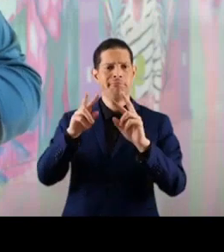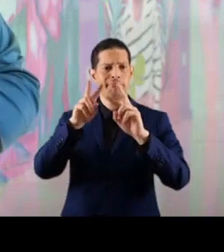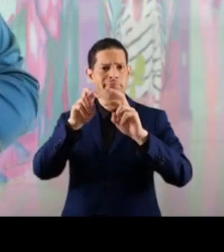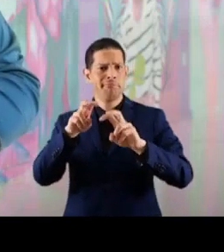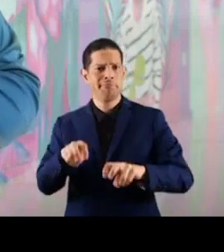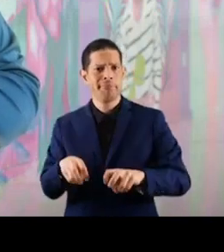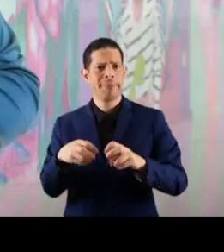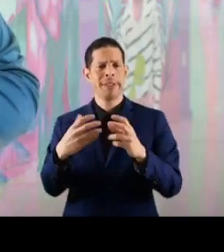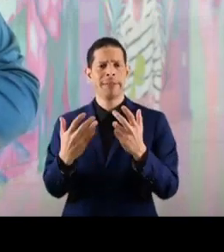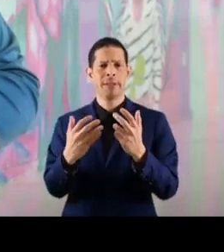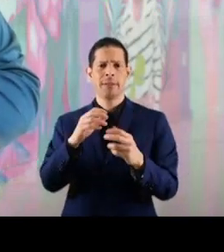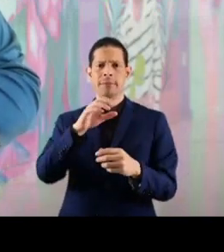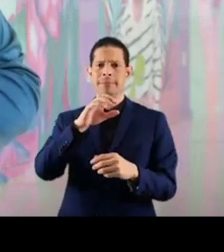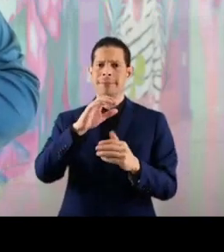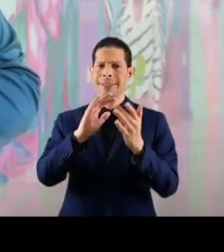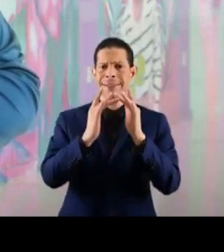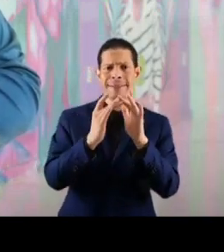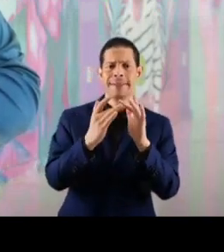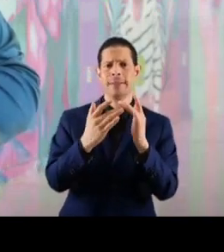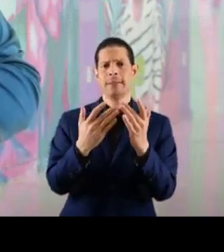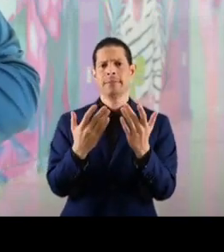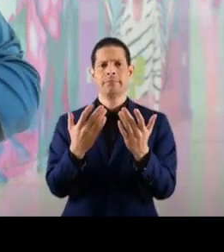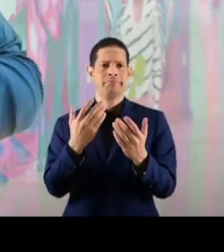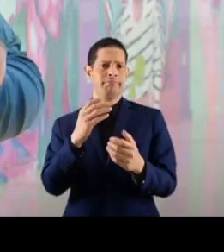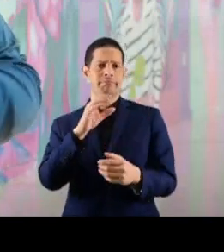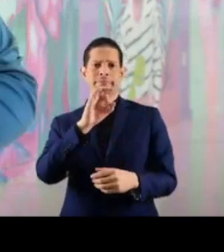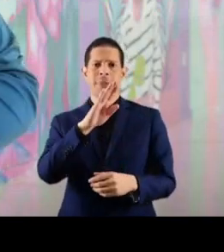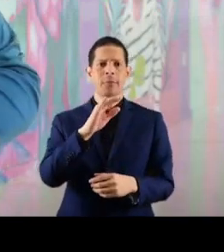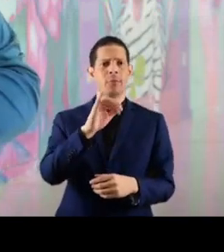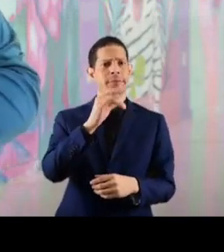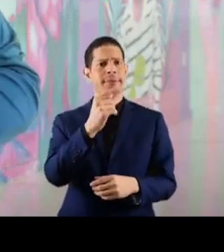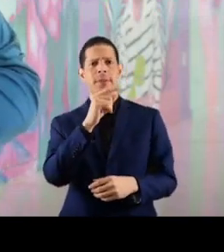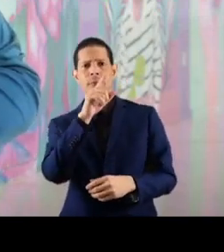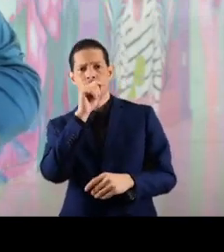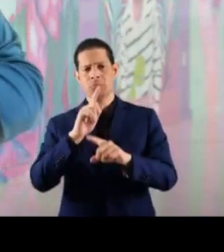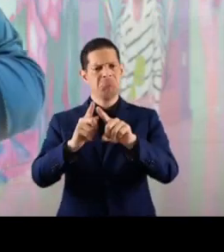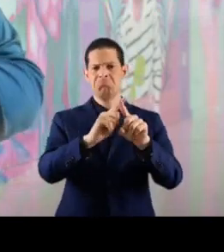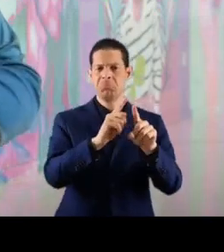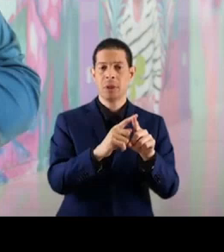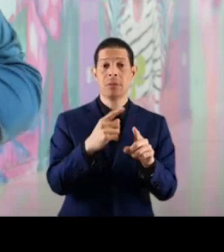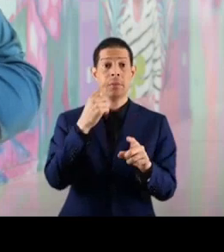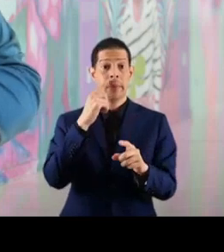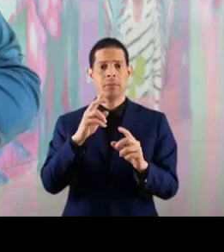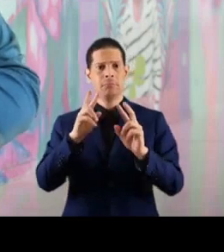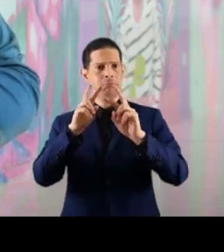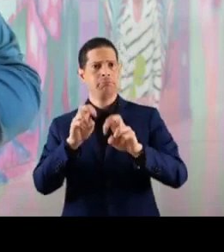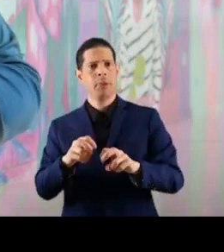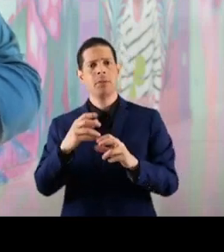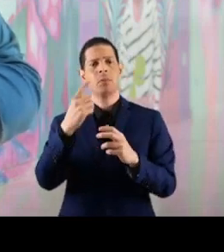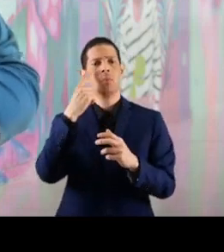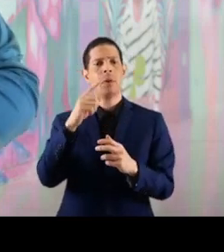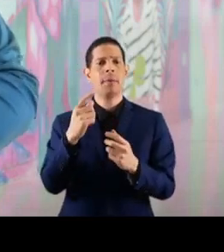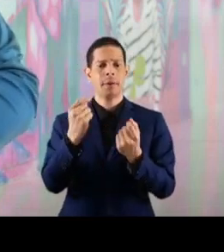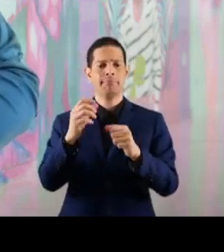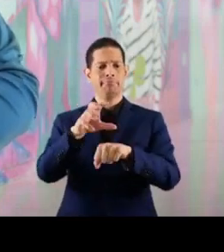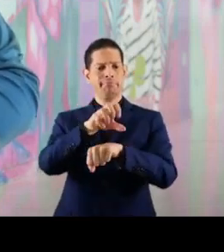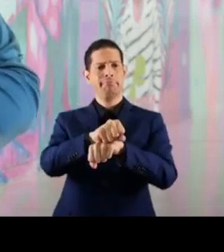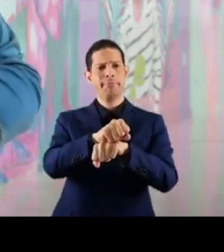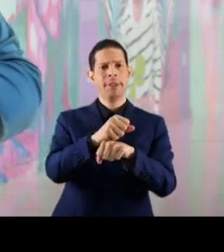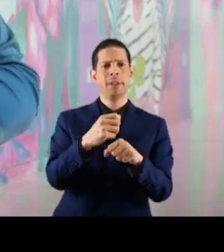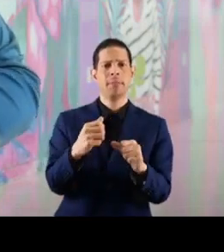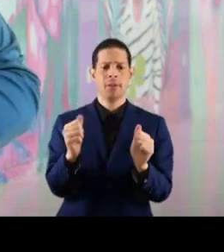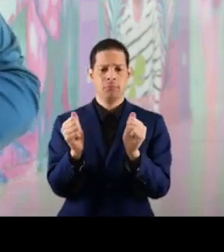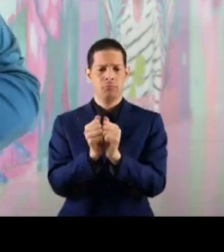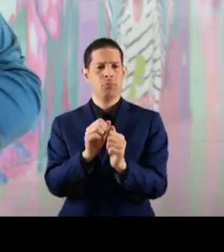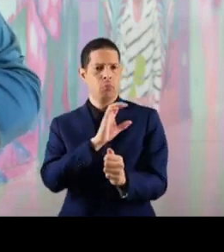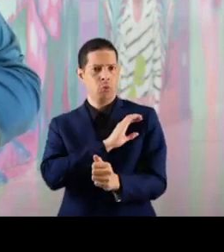efectos de preservar toda evidencia digital que esté en las redes sociales y comunicará además para sacar una cita para